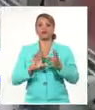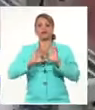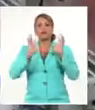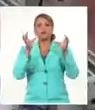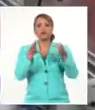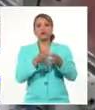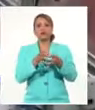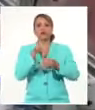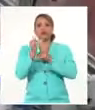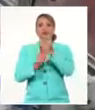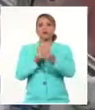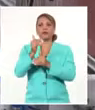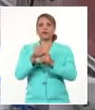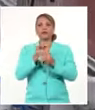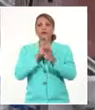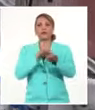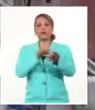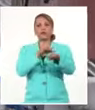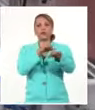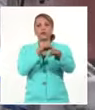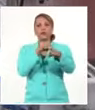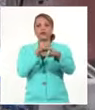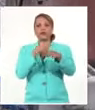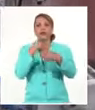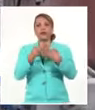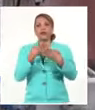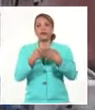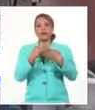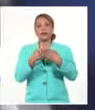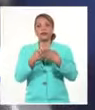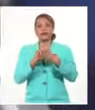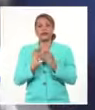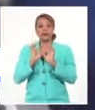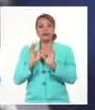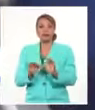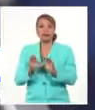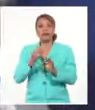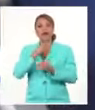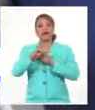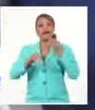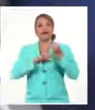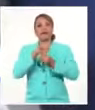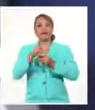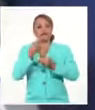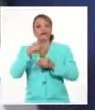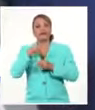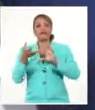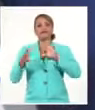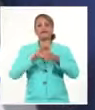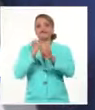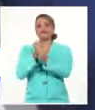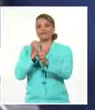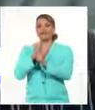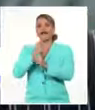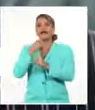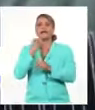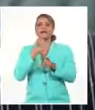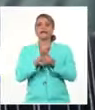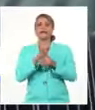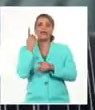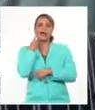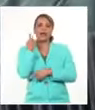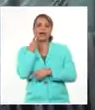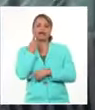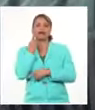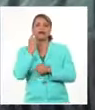los procesos de la industria textil, la empresa Desembarco del Granma redimensionó su quehacer a partir de los difíciles años del